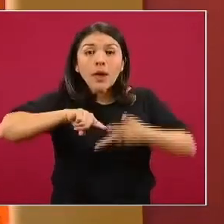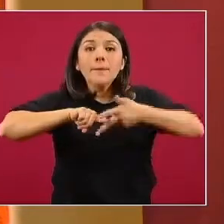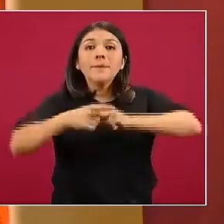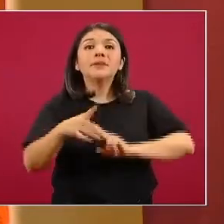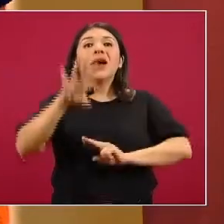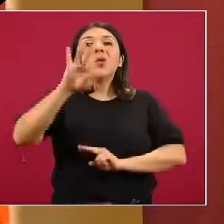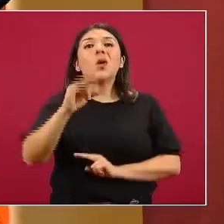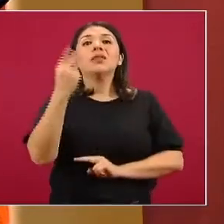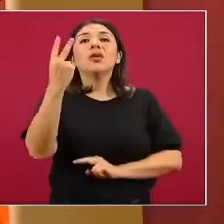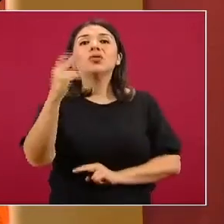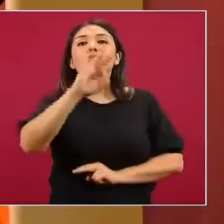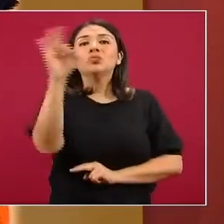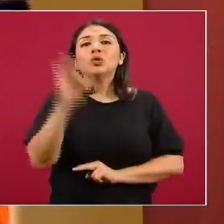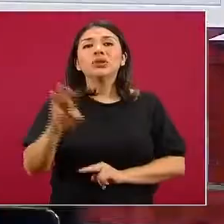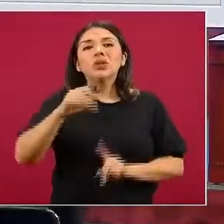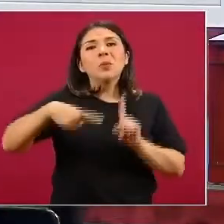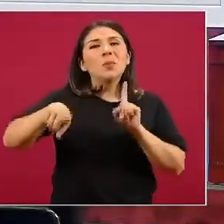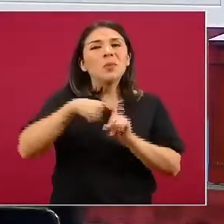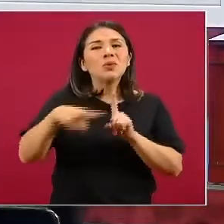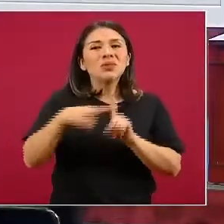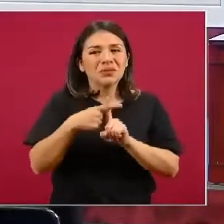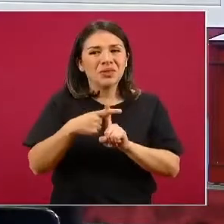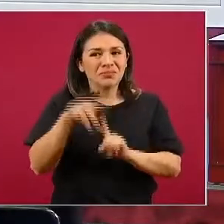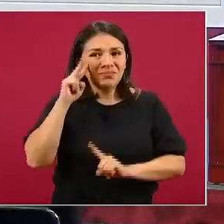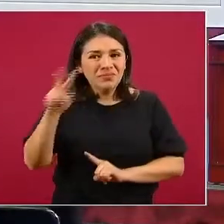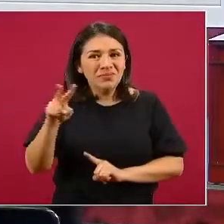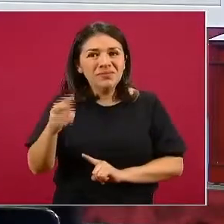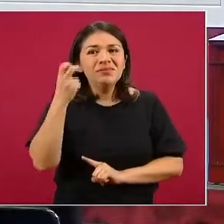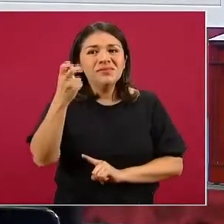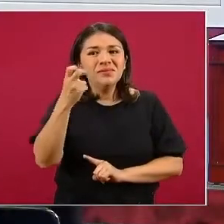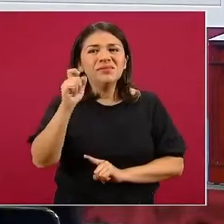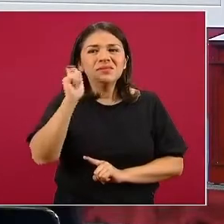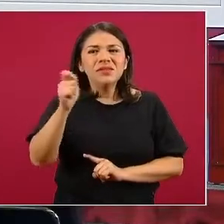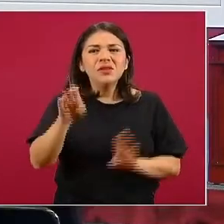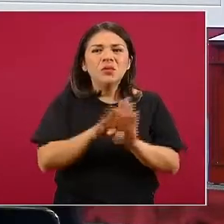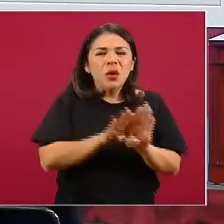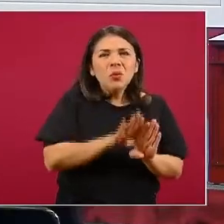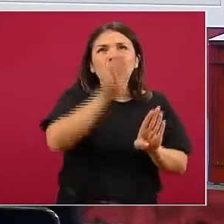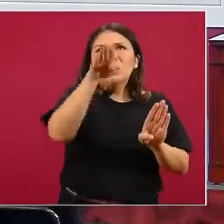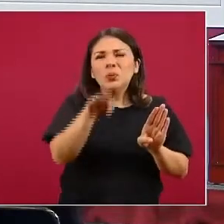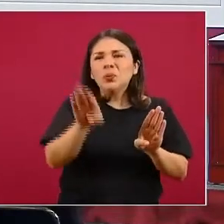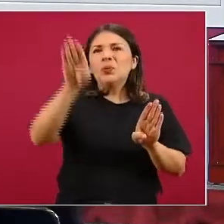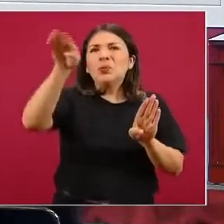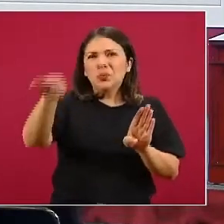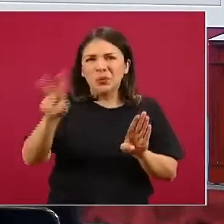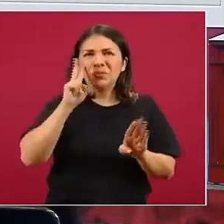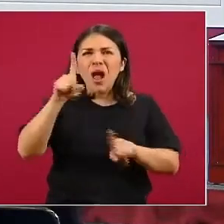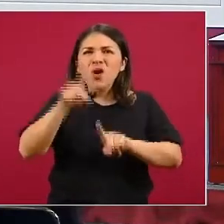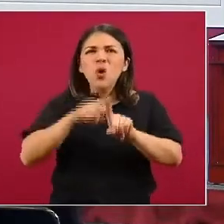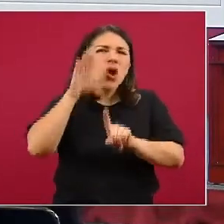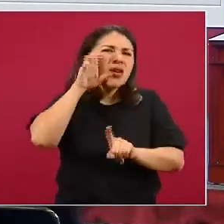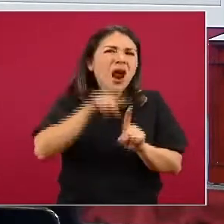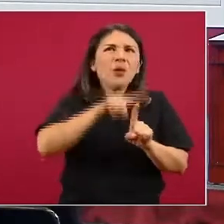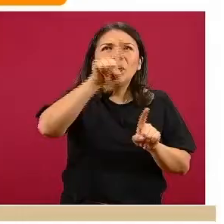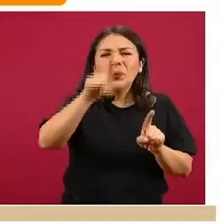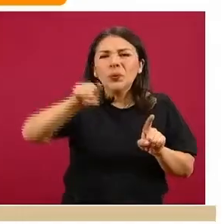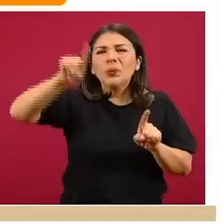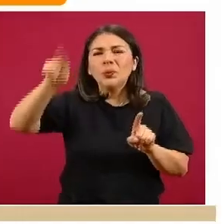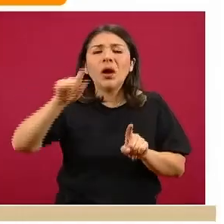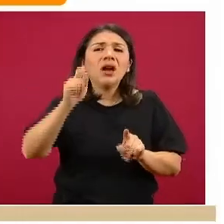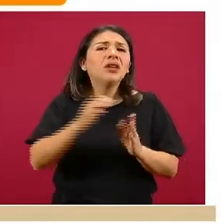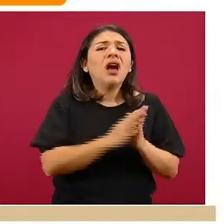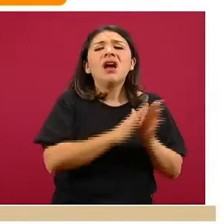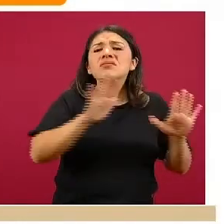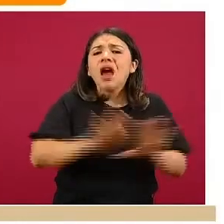con 42% de positividad. Y esto es estas fluctuaciones que hemos estado teniendo a lo largo del mes